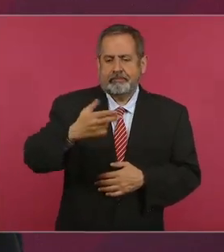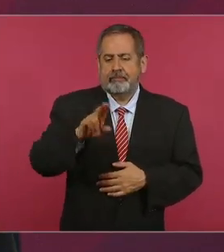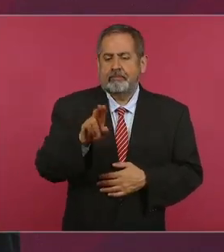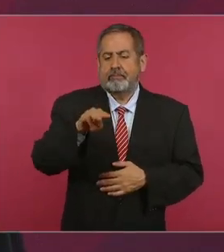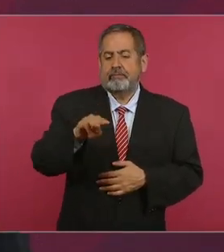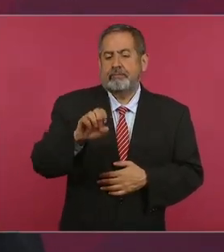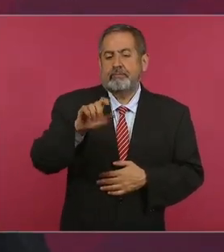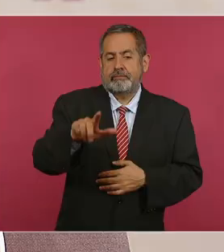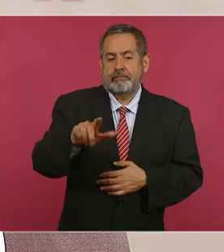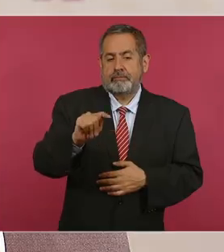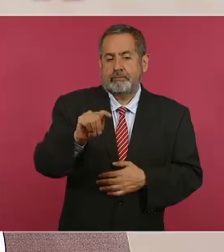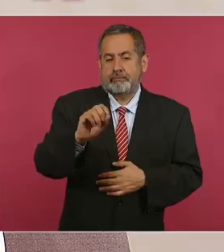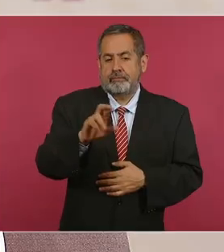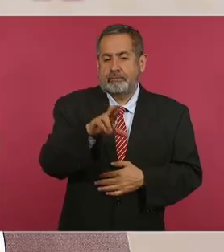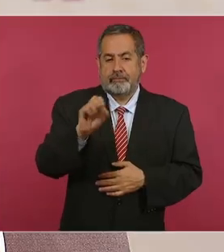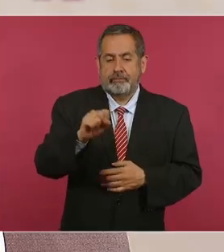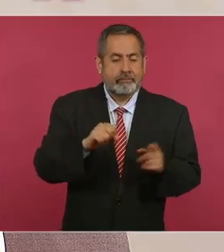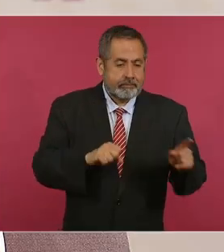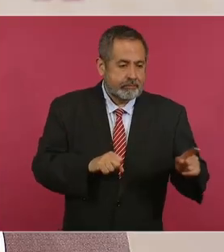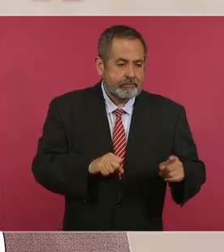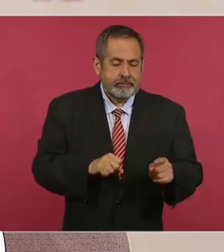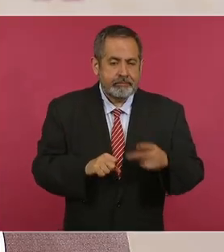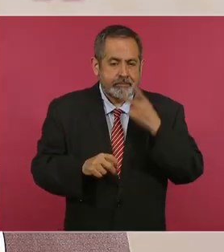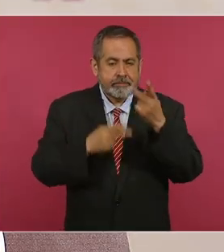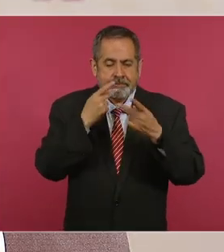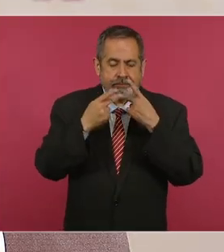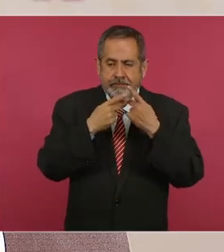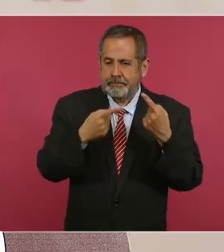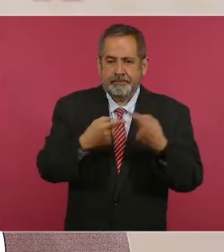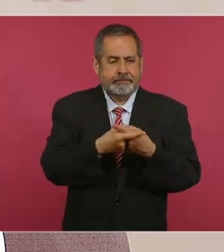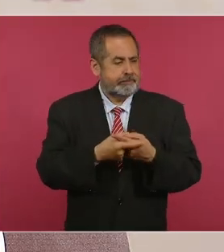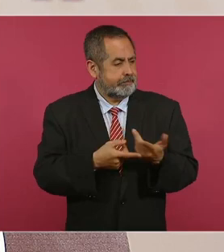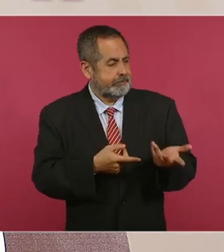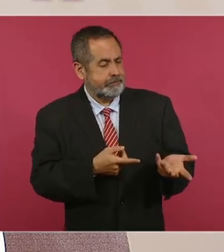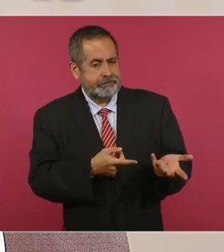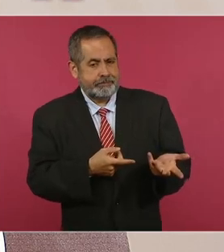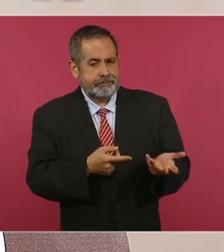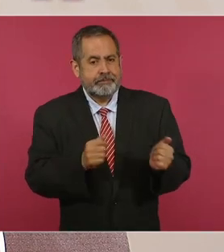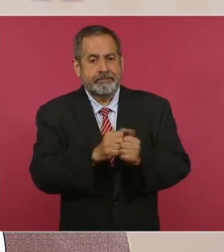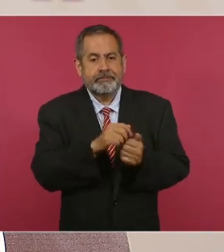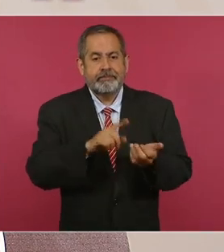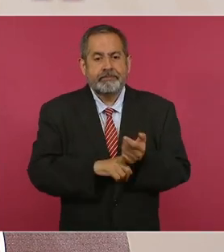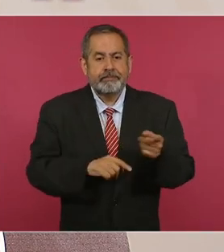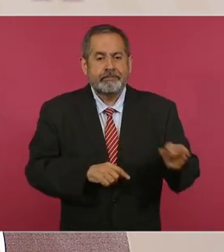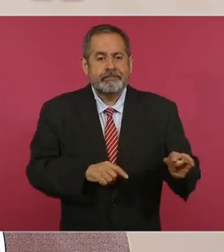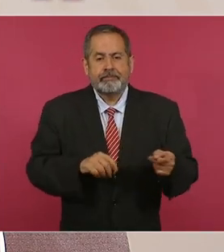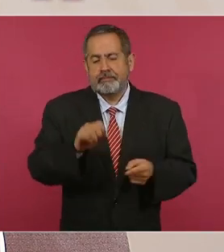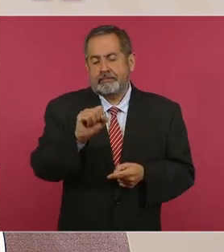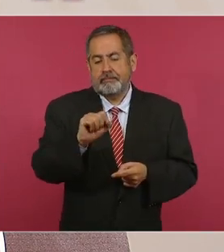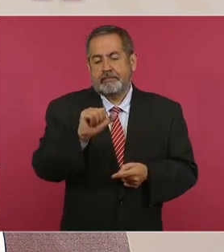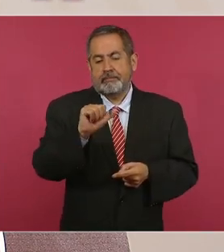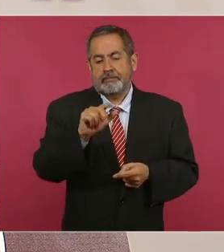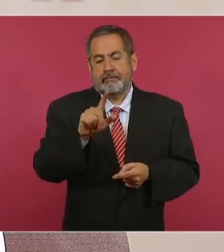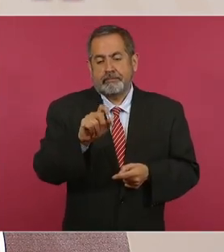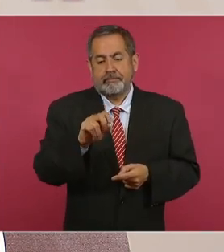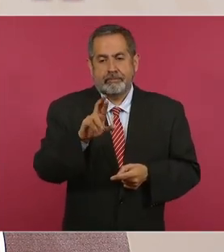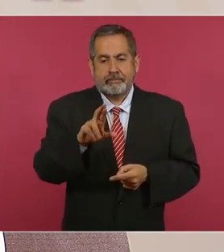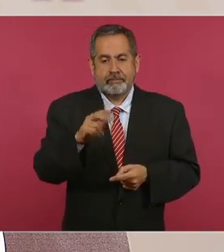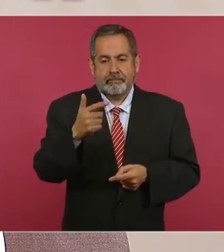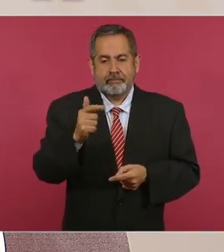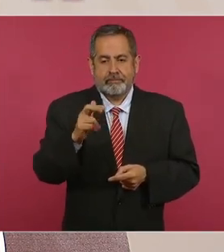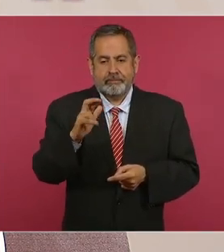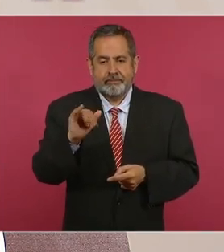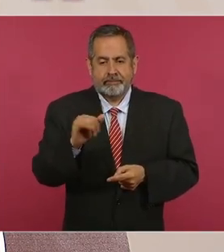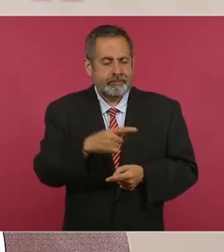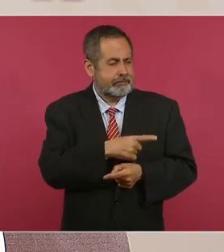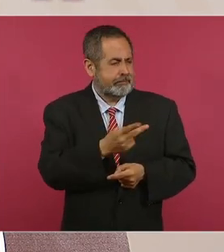fiel a su estilo, contradijo a Salvador García Soto y